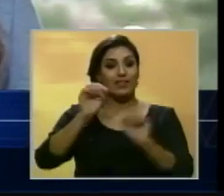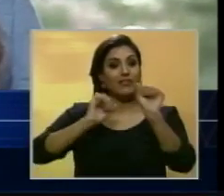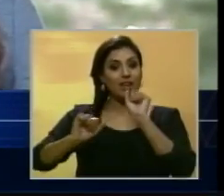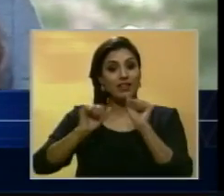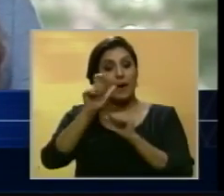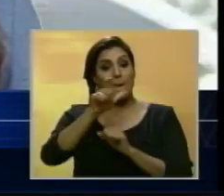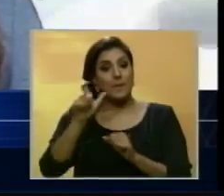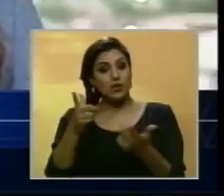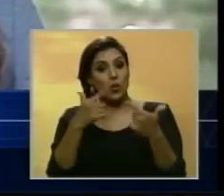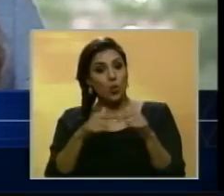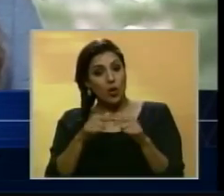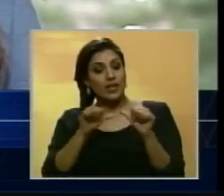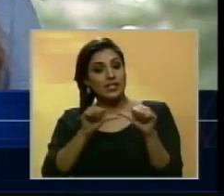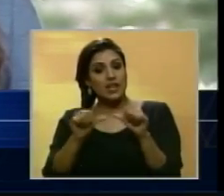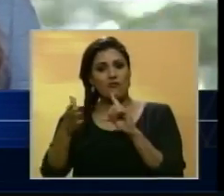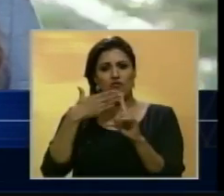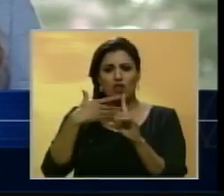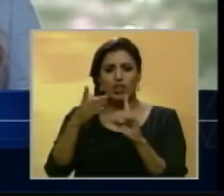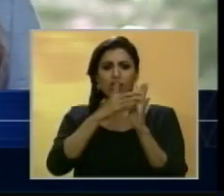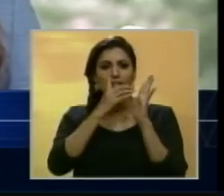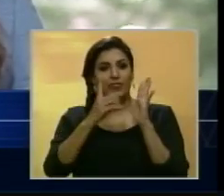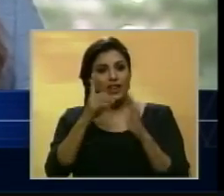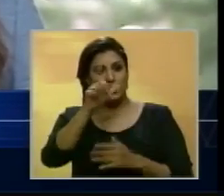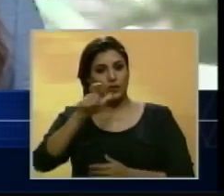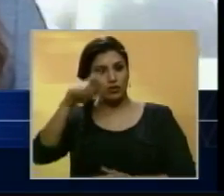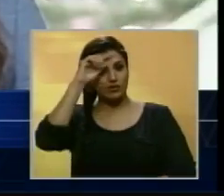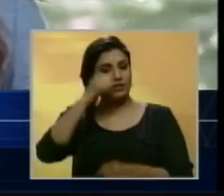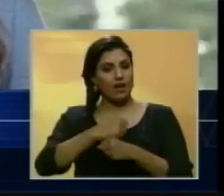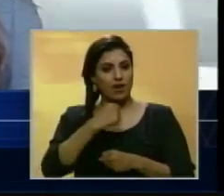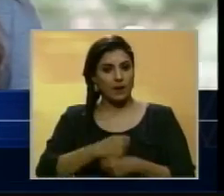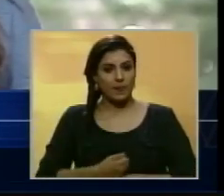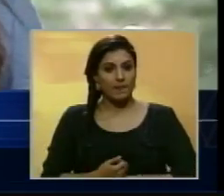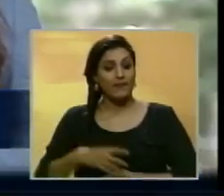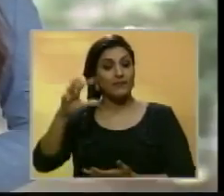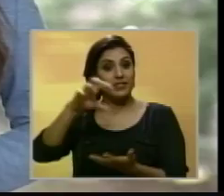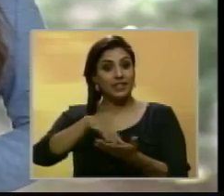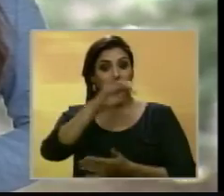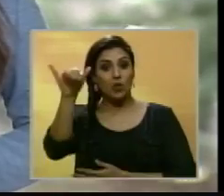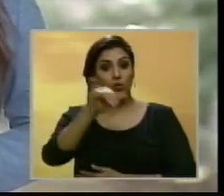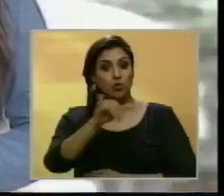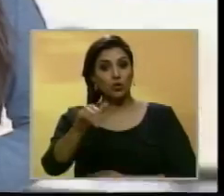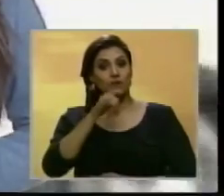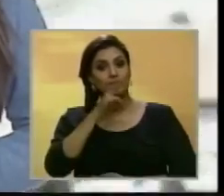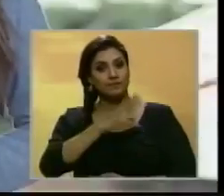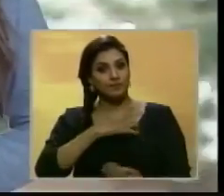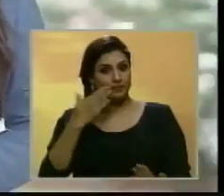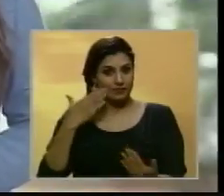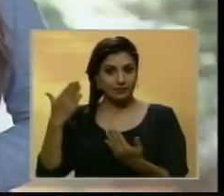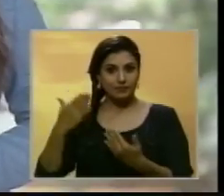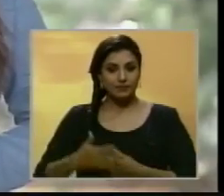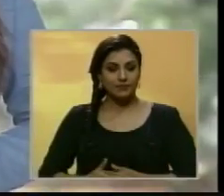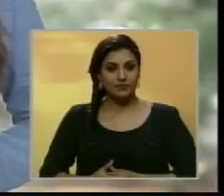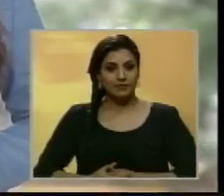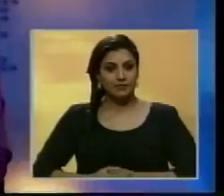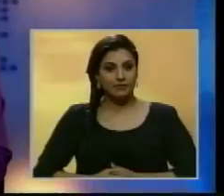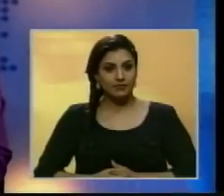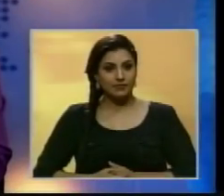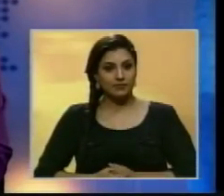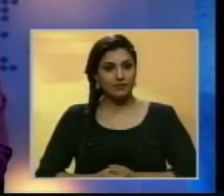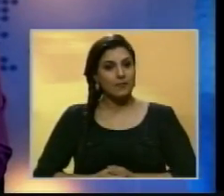evitar que el organismo continúe violentando los derechos de los trabajadores. Desde el estado Zulia, Jenny Soto, Noticiero